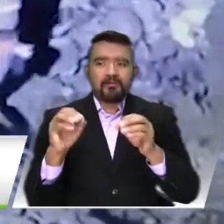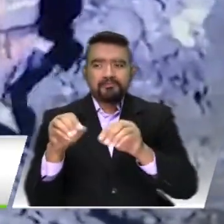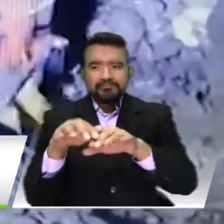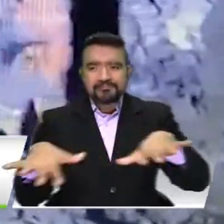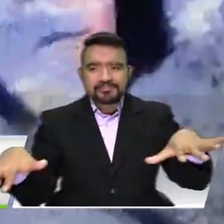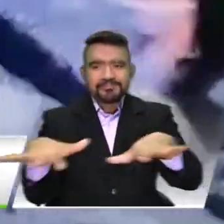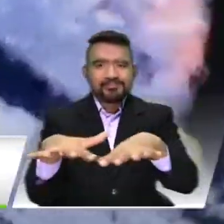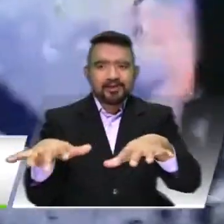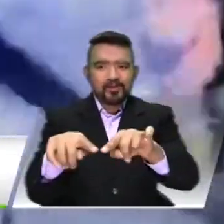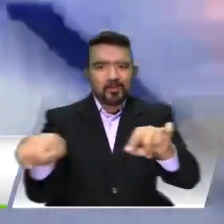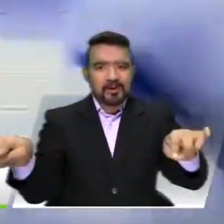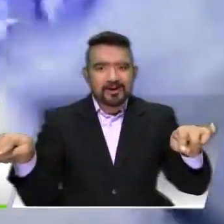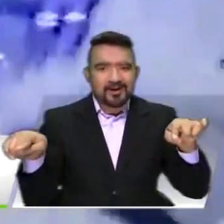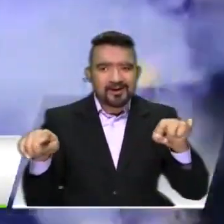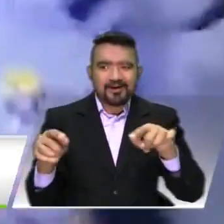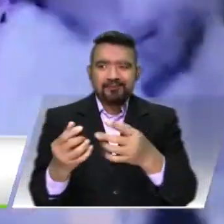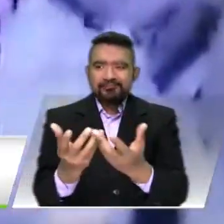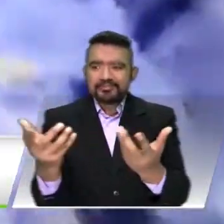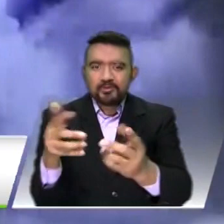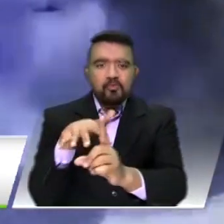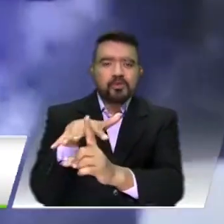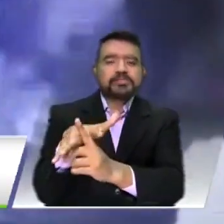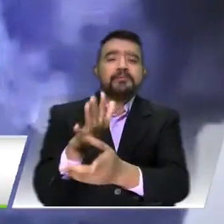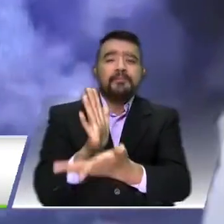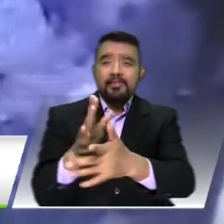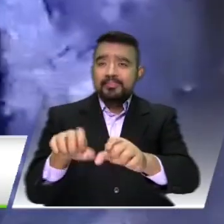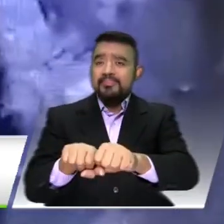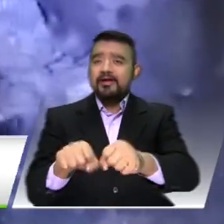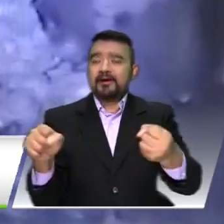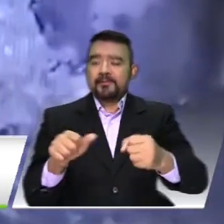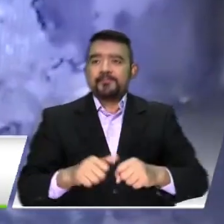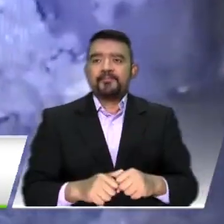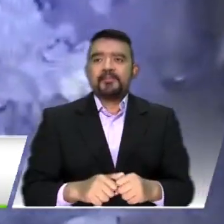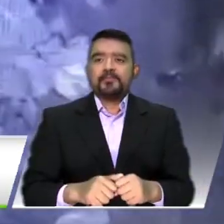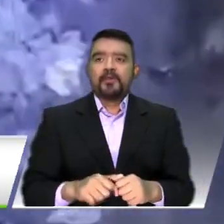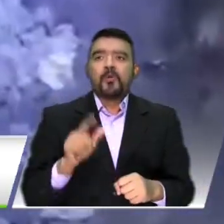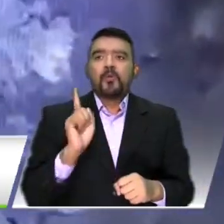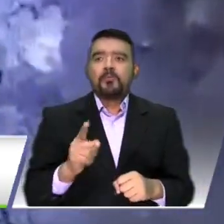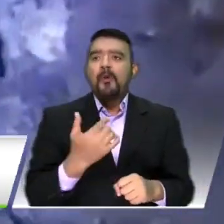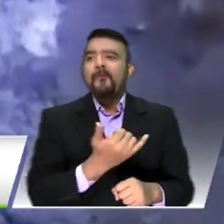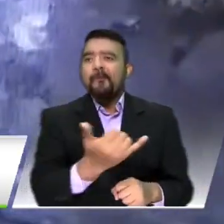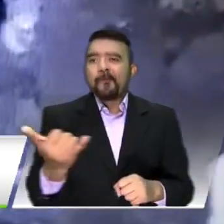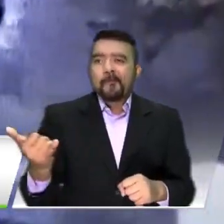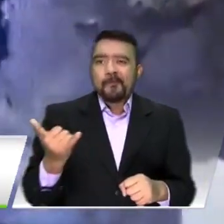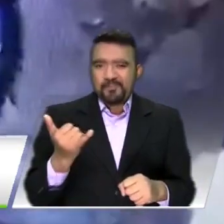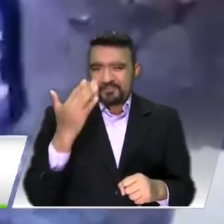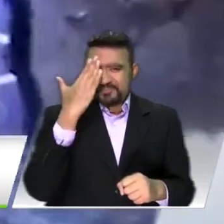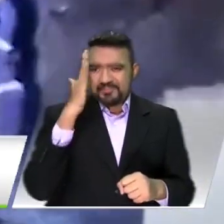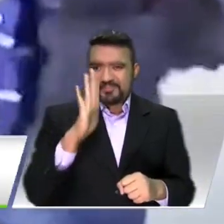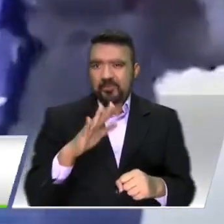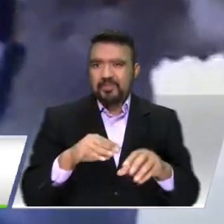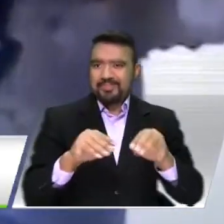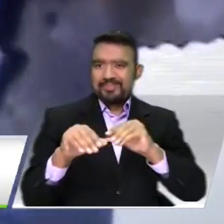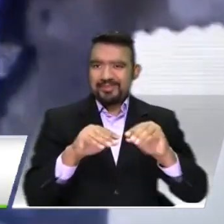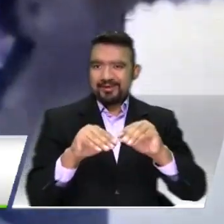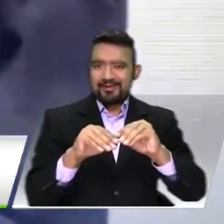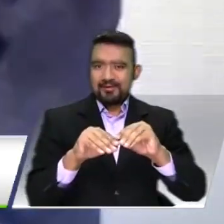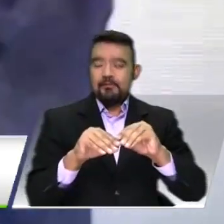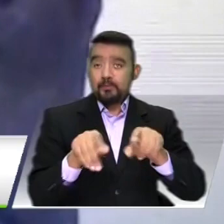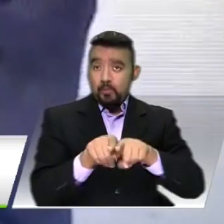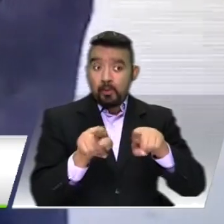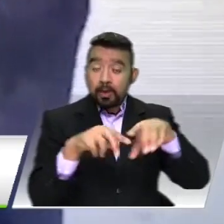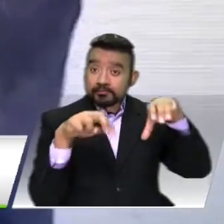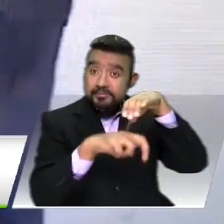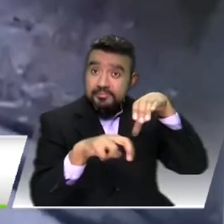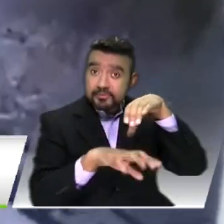pues las condiciones geológicas de los lugares que son sometidos a Estas